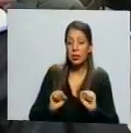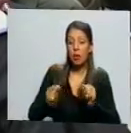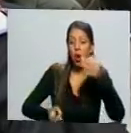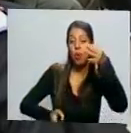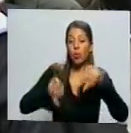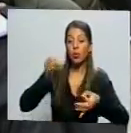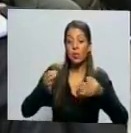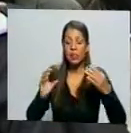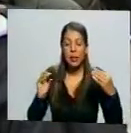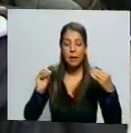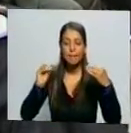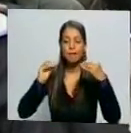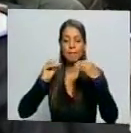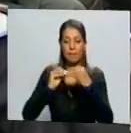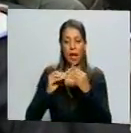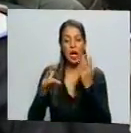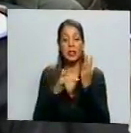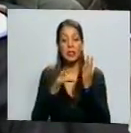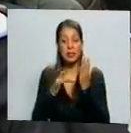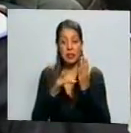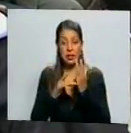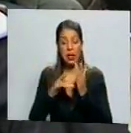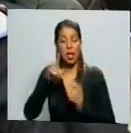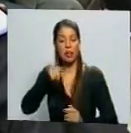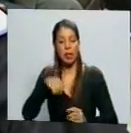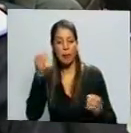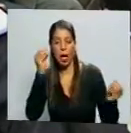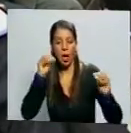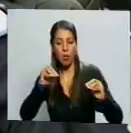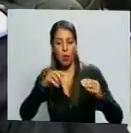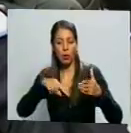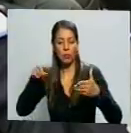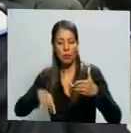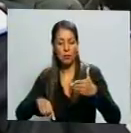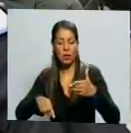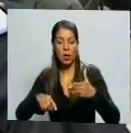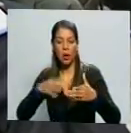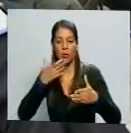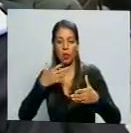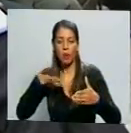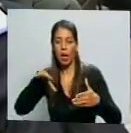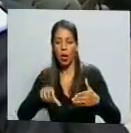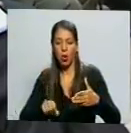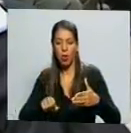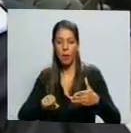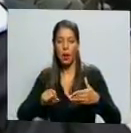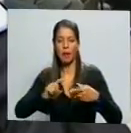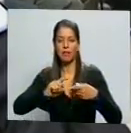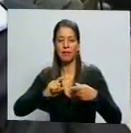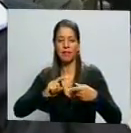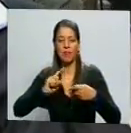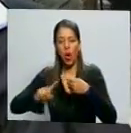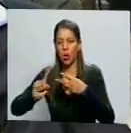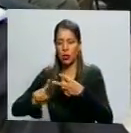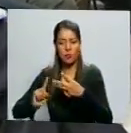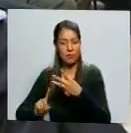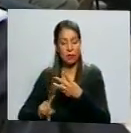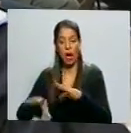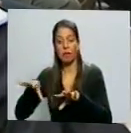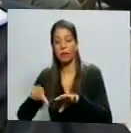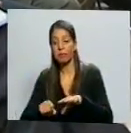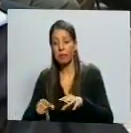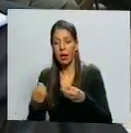jurídicas y técnicas, así como contratación de servicios, adquisición de bienes, que se